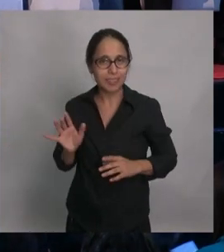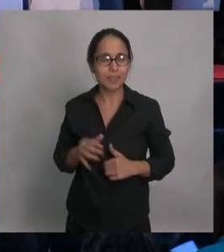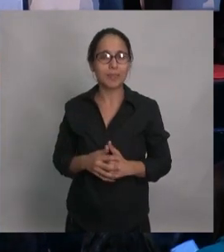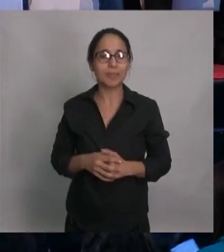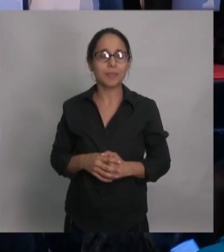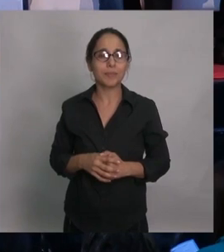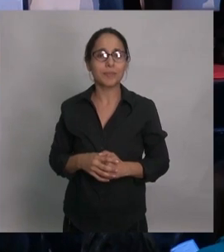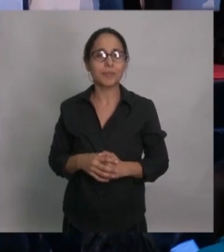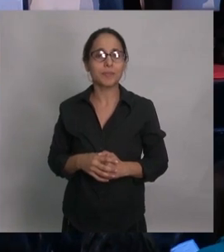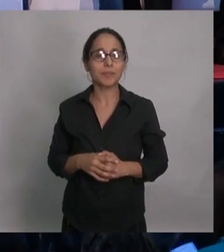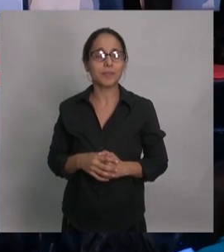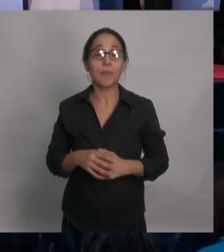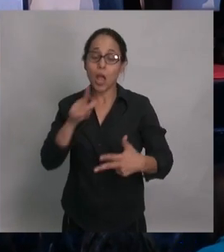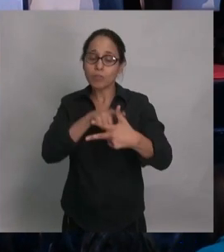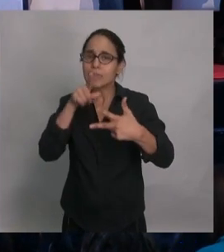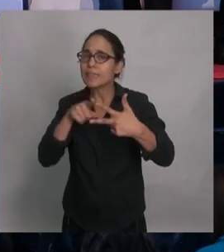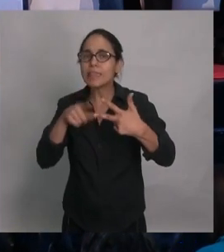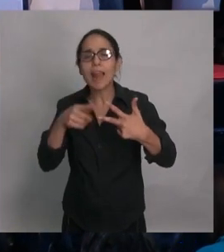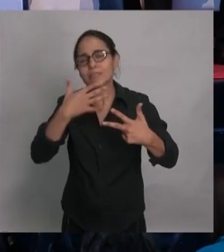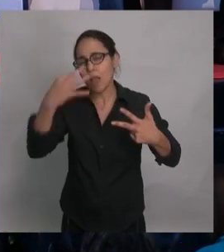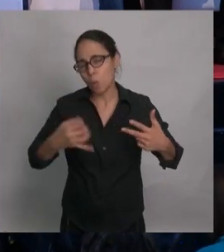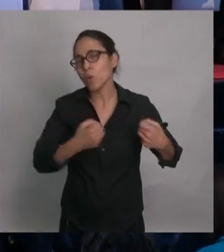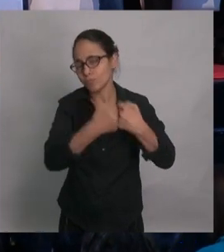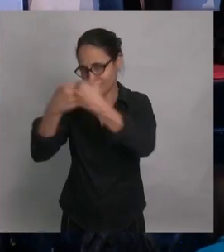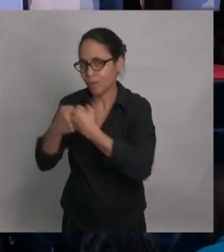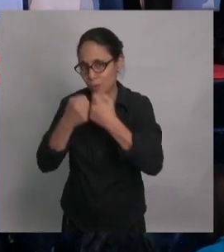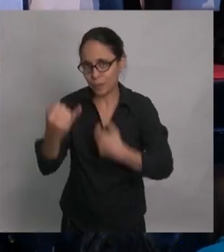pero que por lo menos en estas tres cosas seguro que vamos a estar de acuerdo.